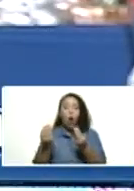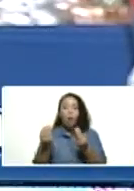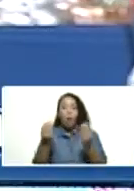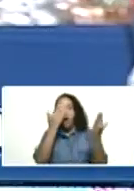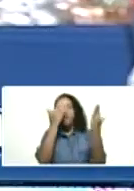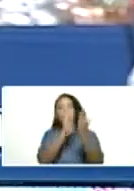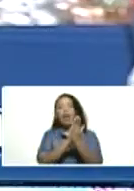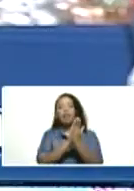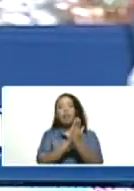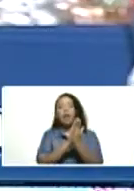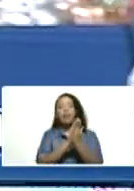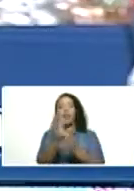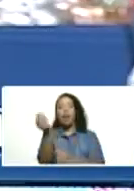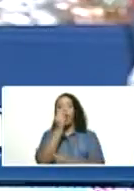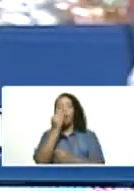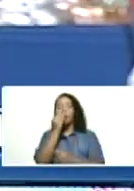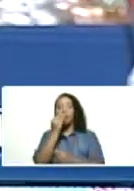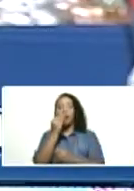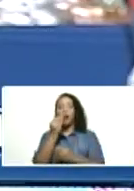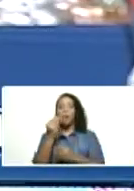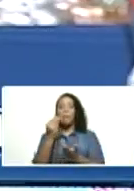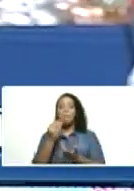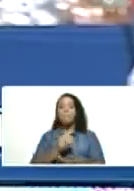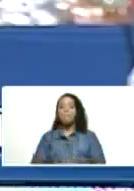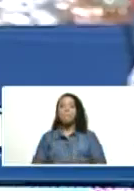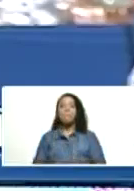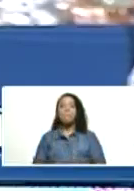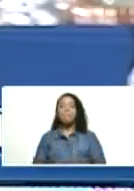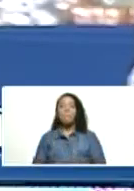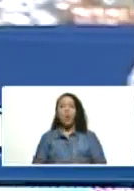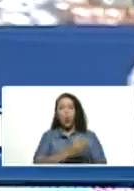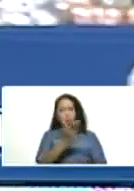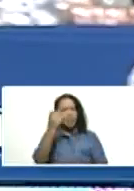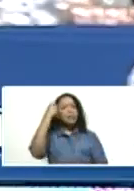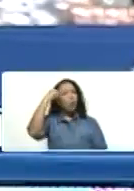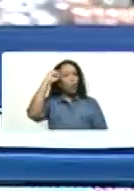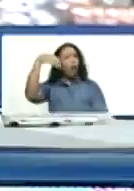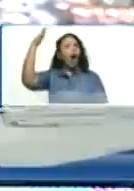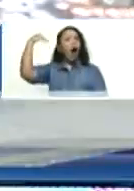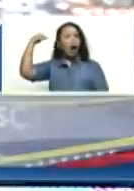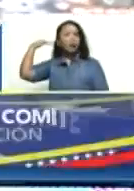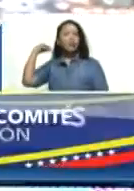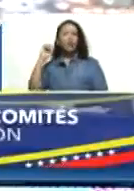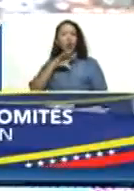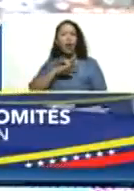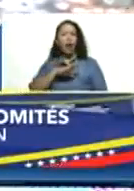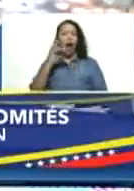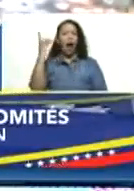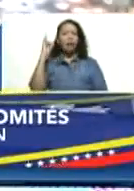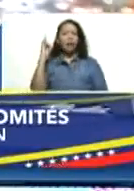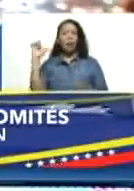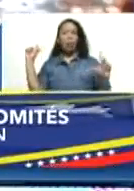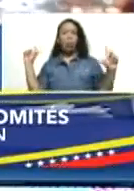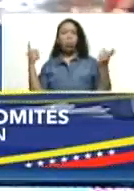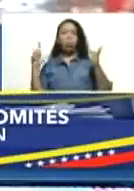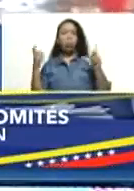Alimentario. Ustedes se acuerdan, ¿verdad? cuando desabastecieron al país.